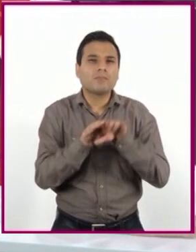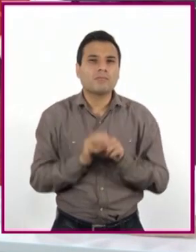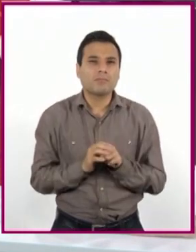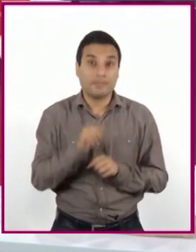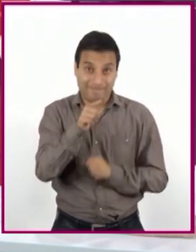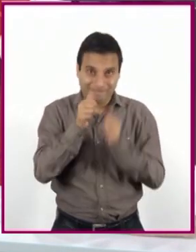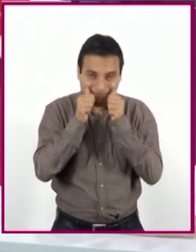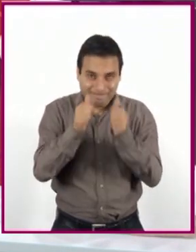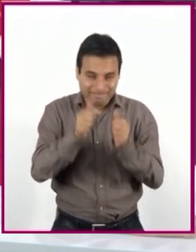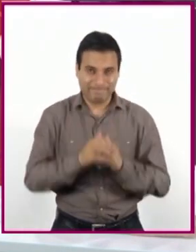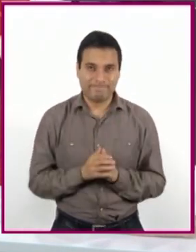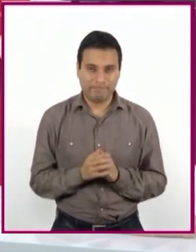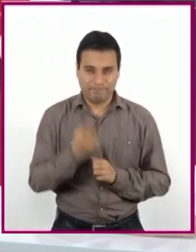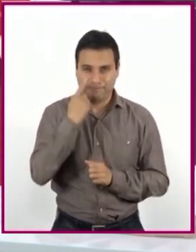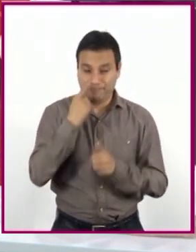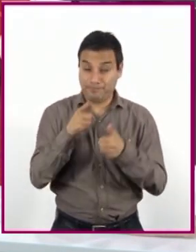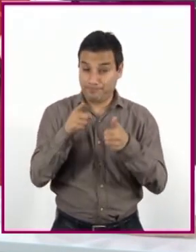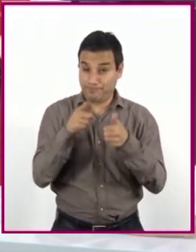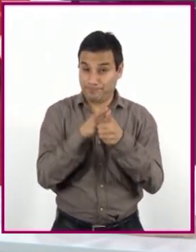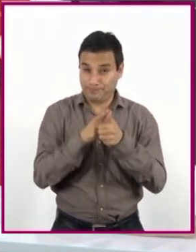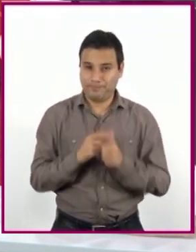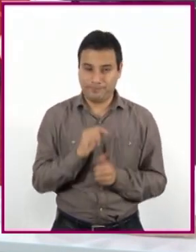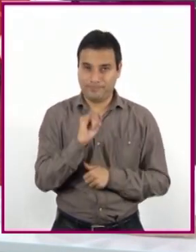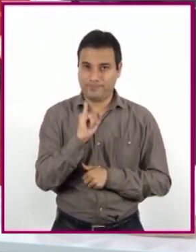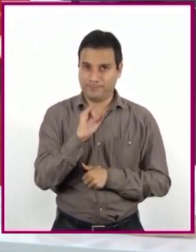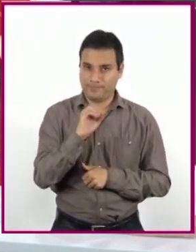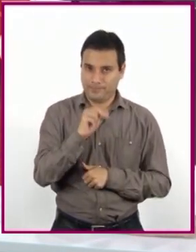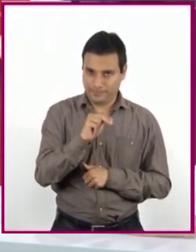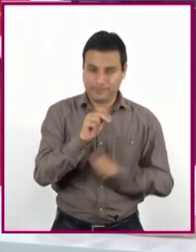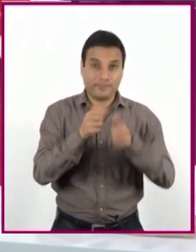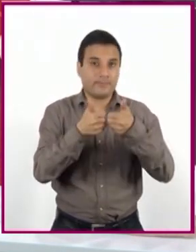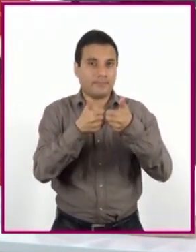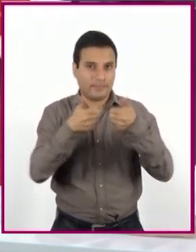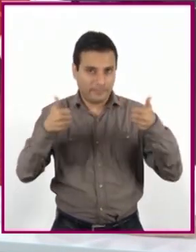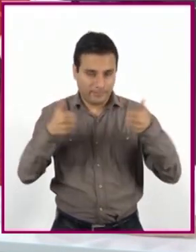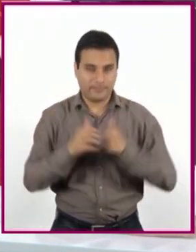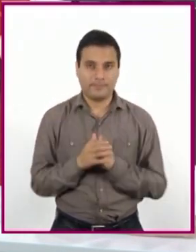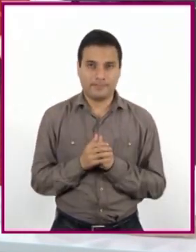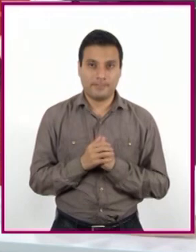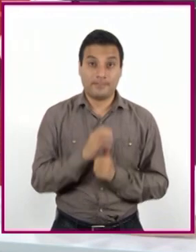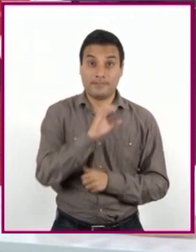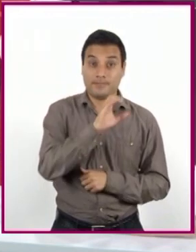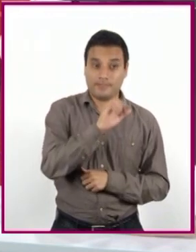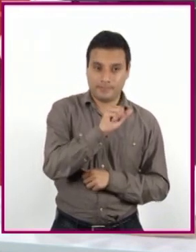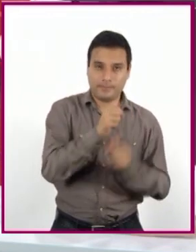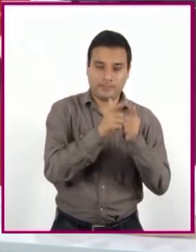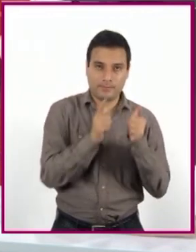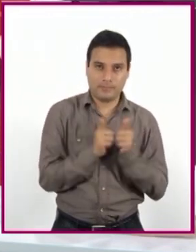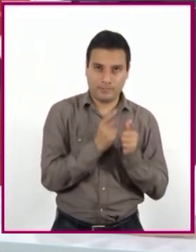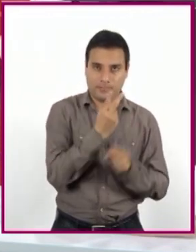pongan mucha atención. Primero, colocamos los iones por separado. Calcio, grupo 2,